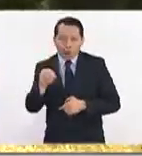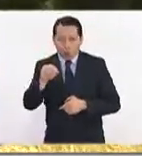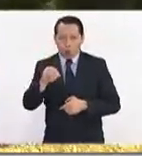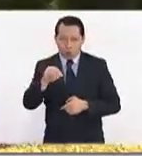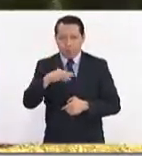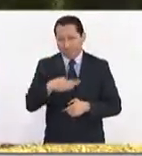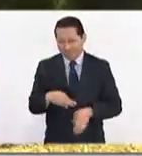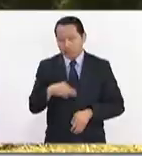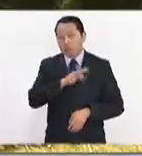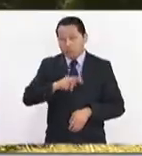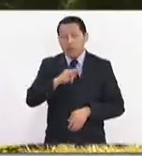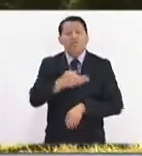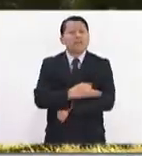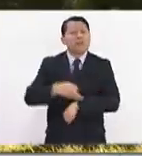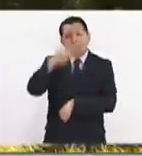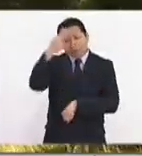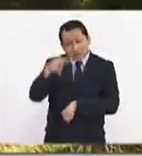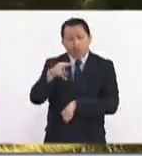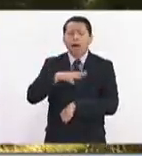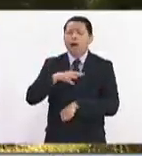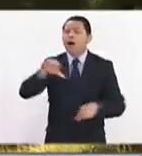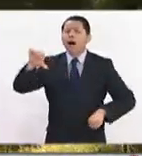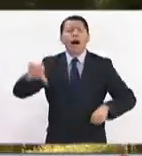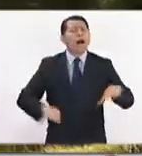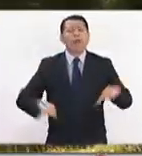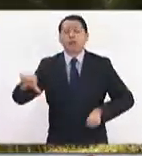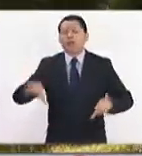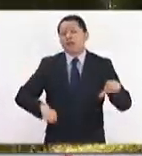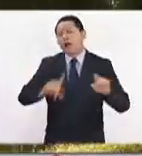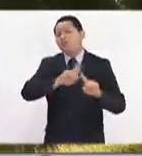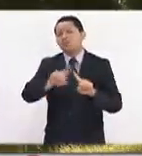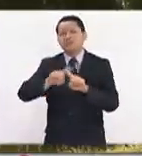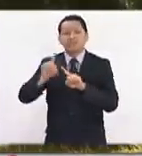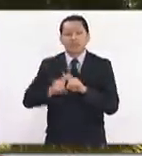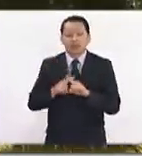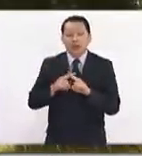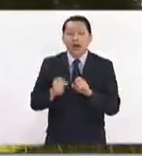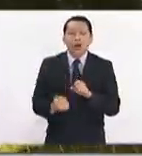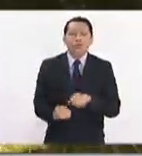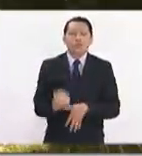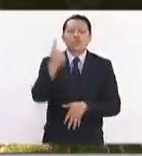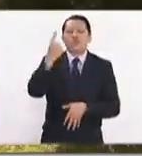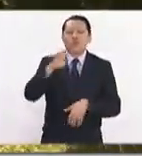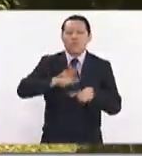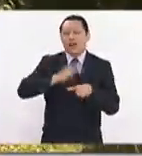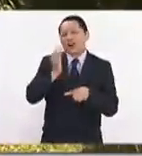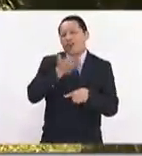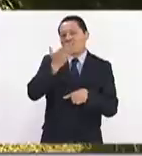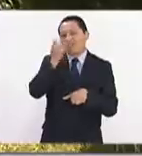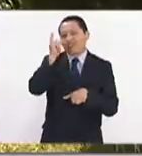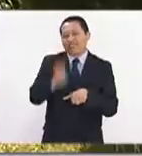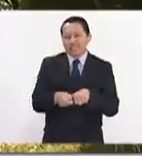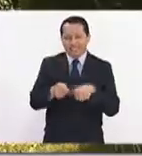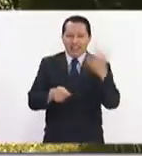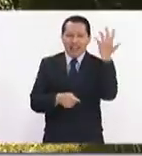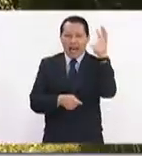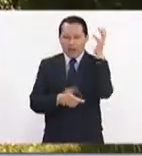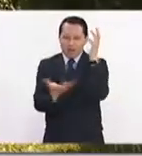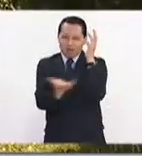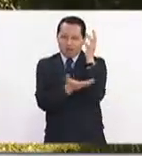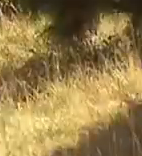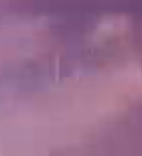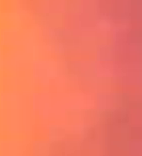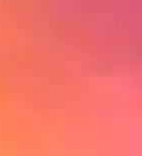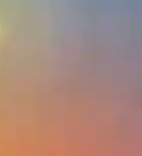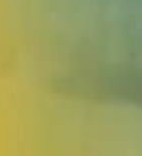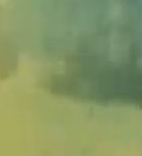familias mexicanas pueden realizar diferentes actividades. Una de ellas, y la más popular por la temporada, es el corte de su arbolito de